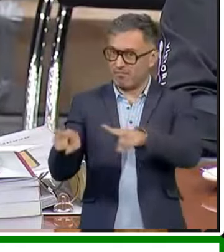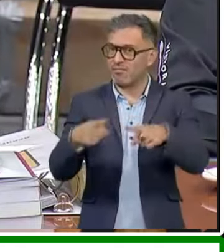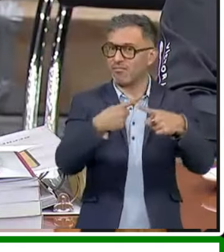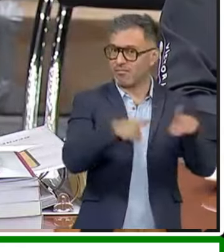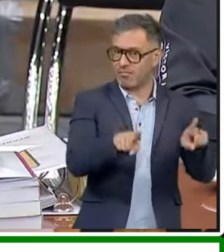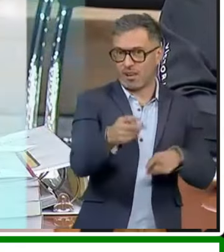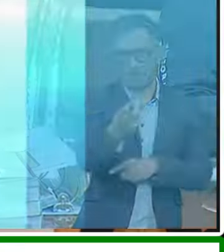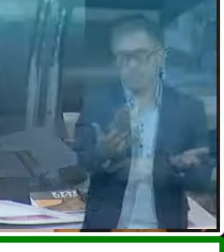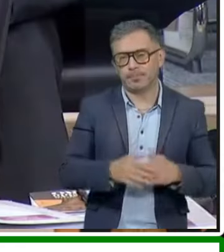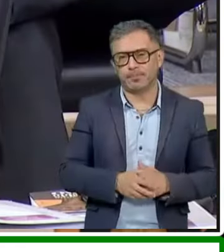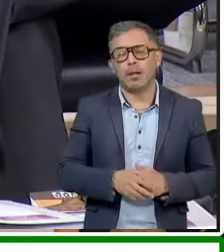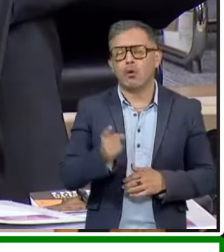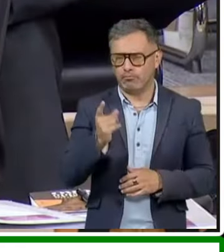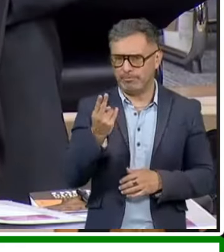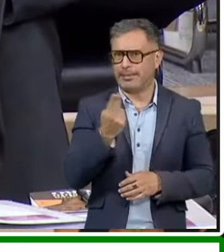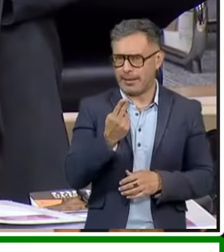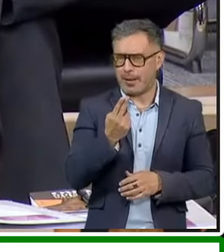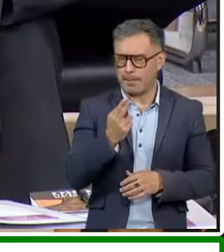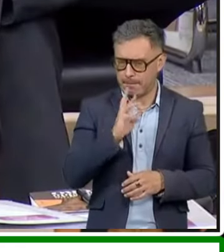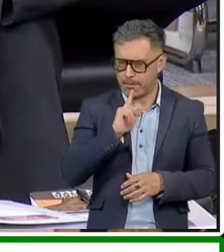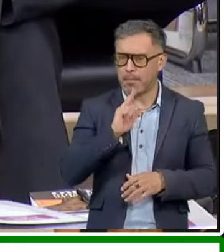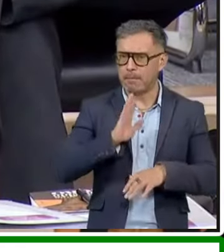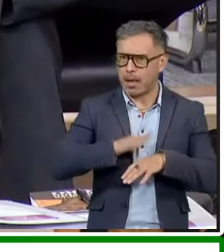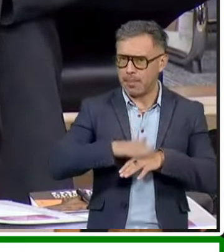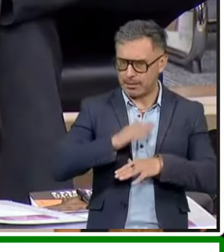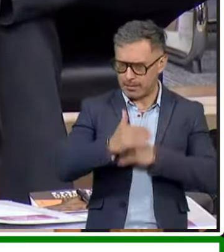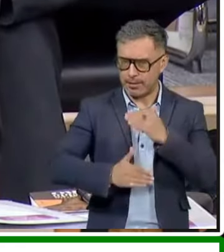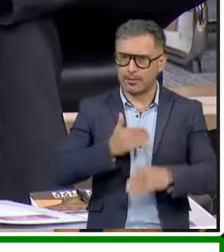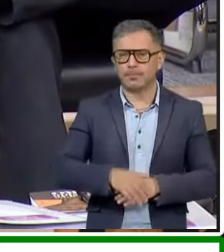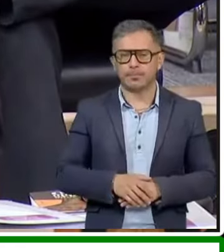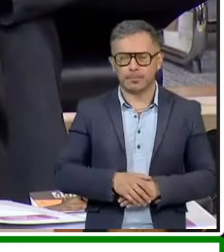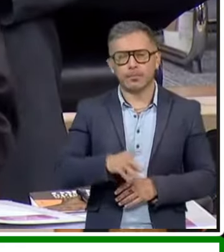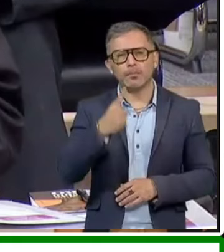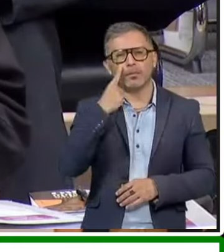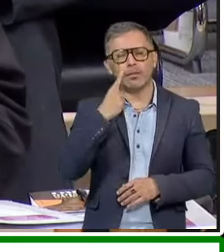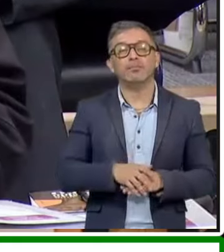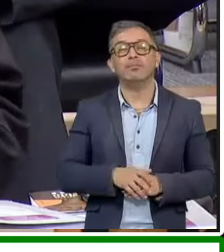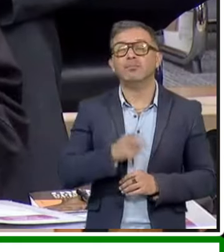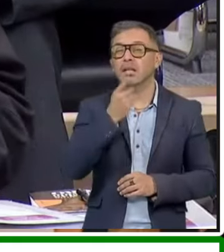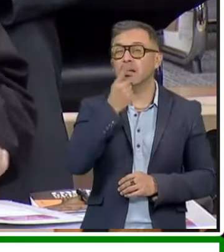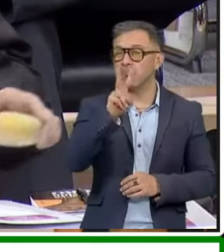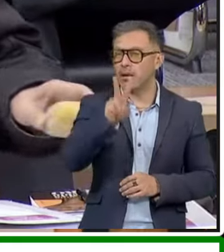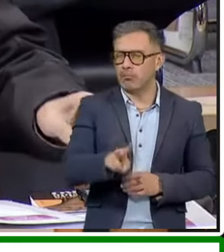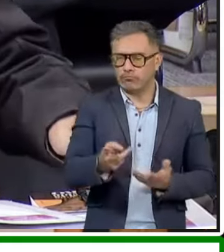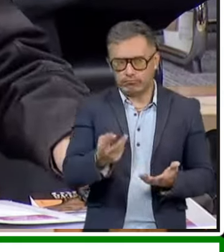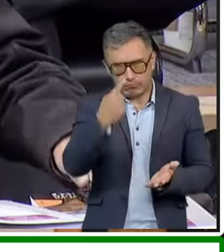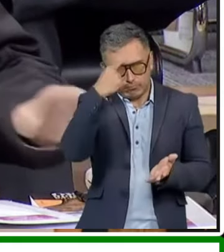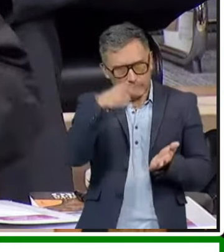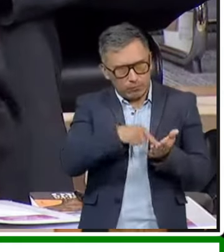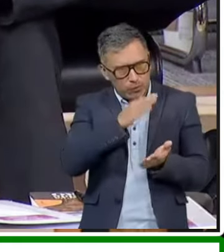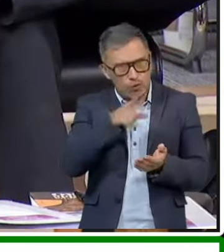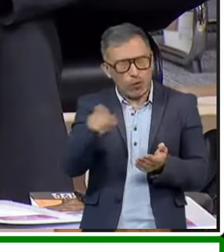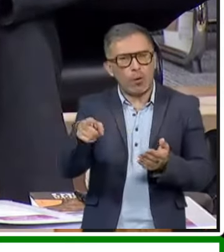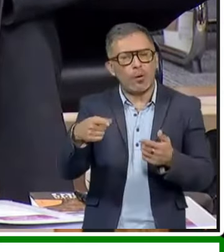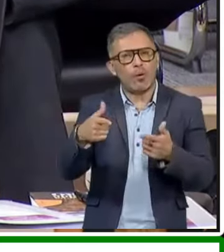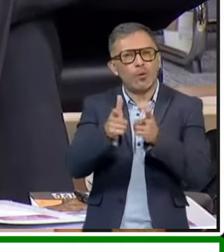Gracias. En segunda ronda. A ver, yo no, lo que de verdad sí no doy crédito es que la oposición, qué mala defensa